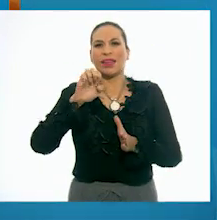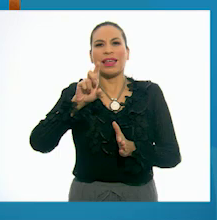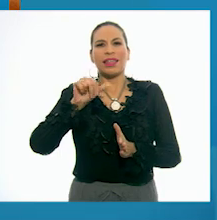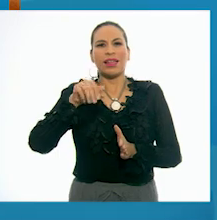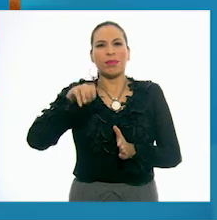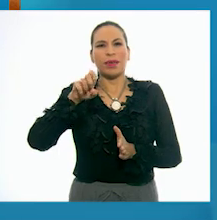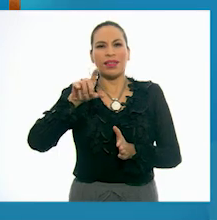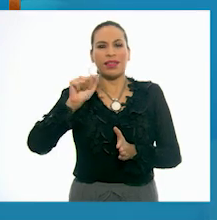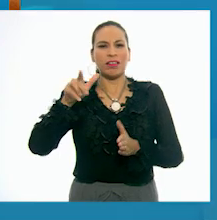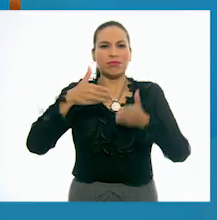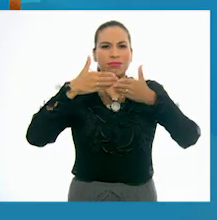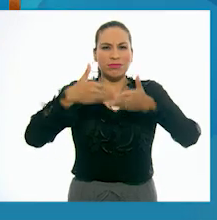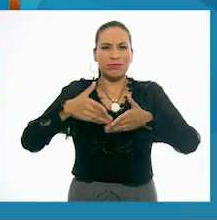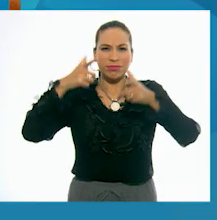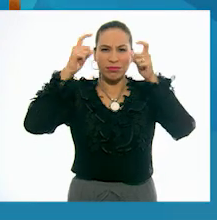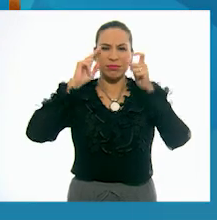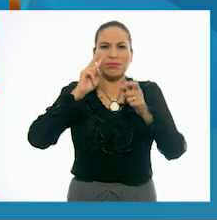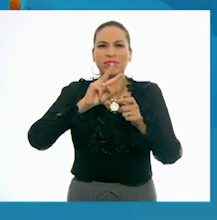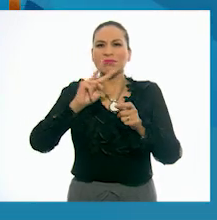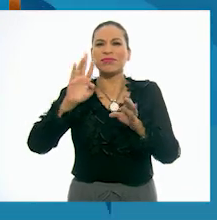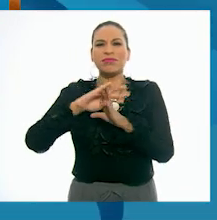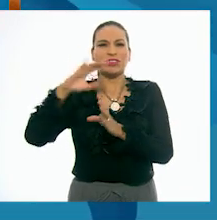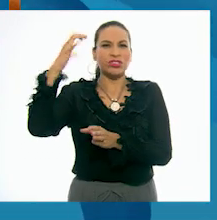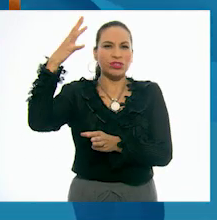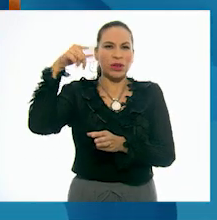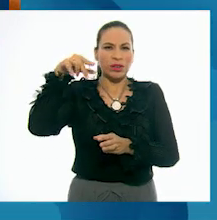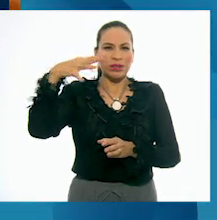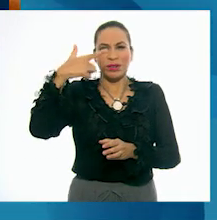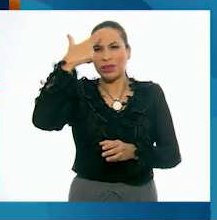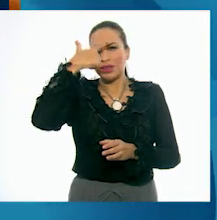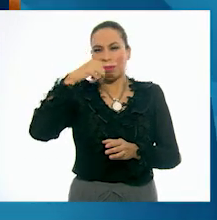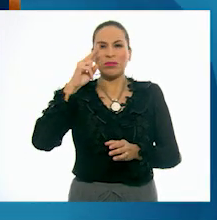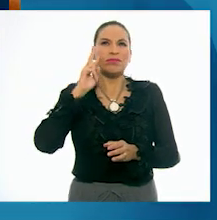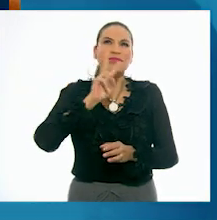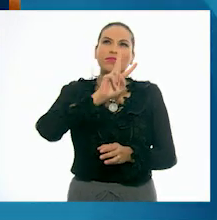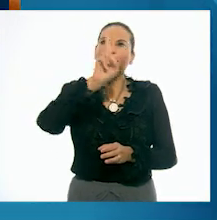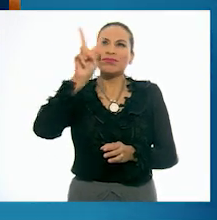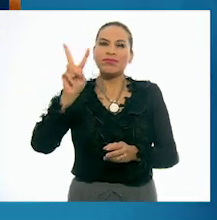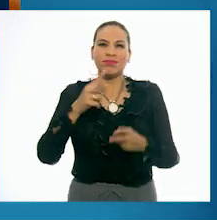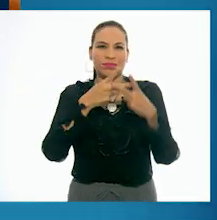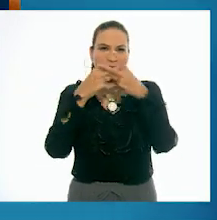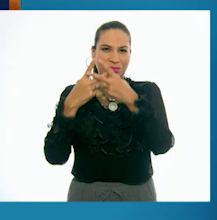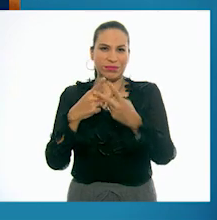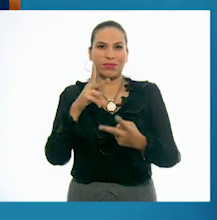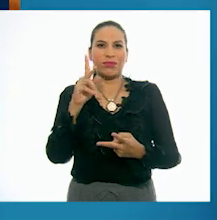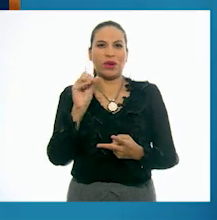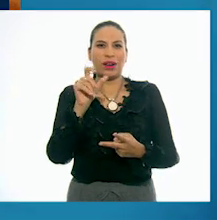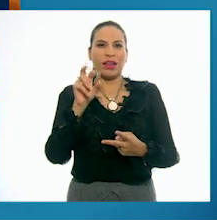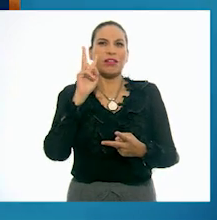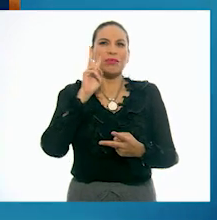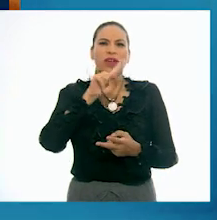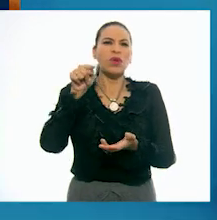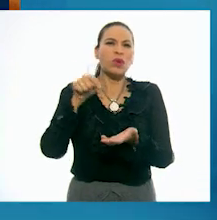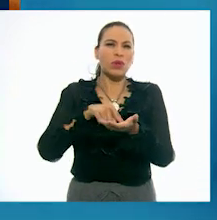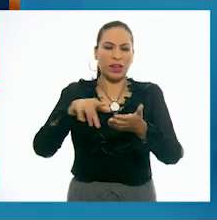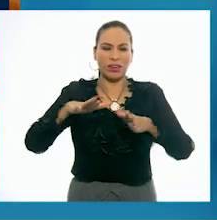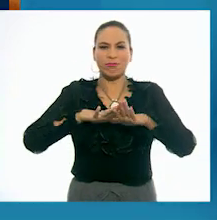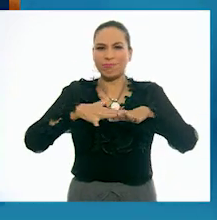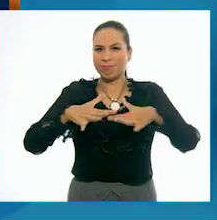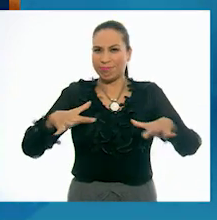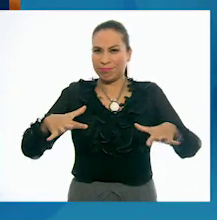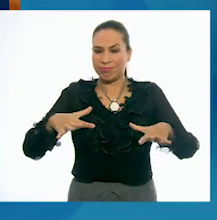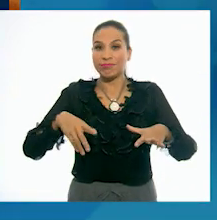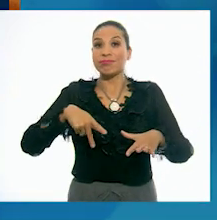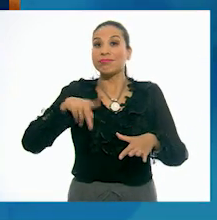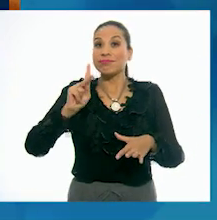día, los marinos se guiaban por la posición del sol y en la noche observaban la estrella polar para conocer su posición en el mar.